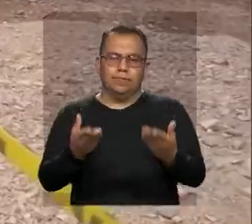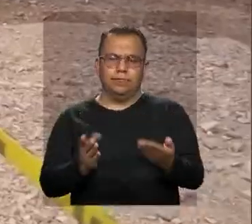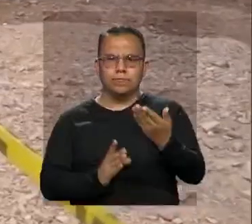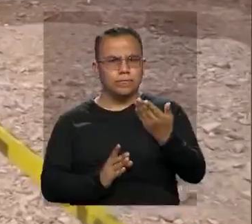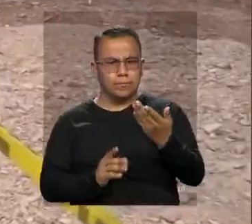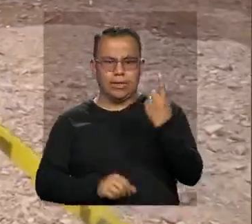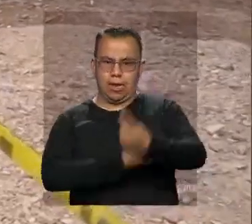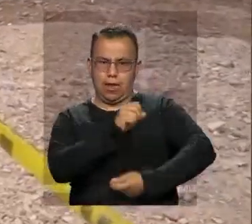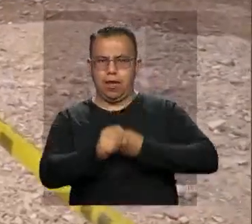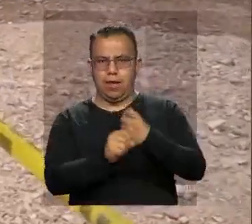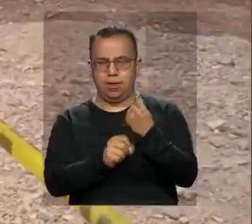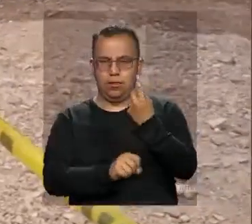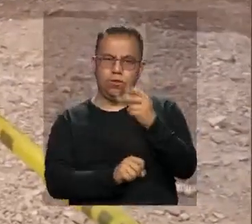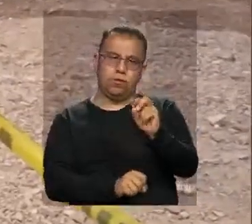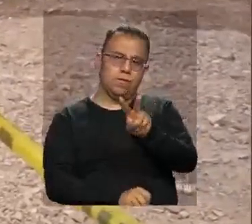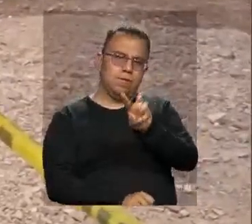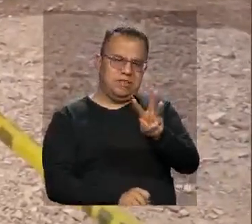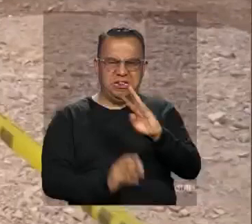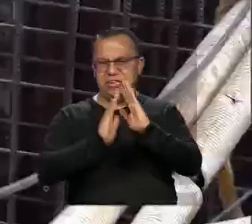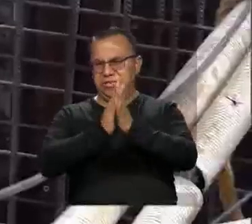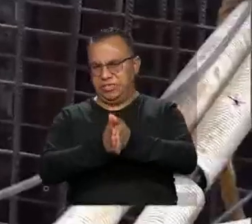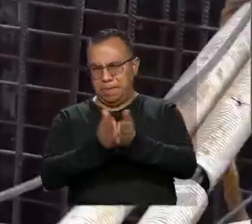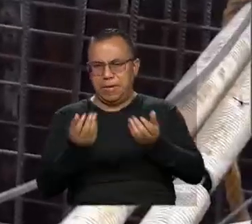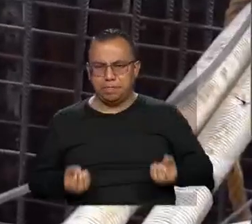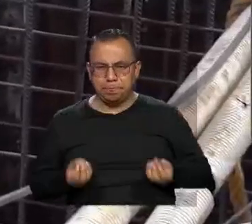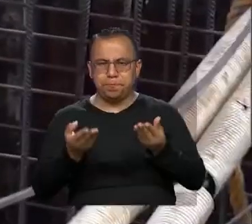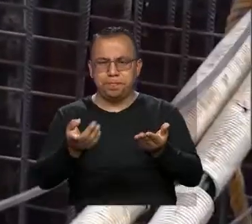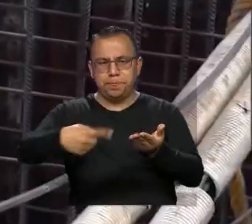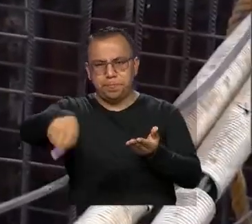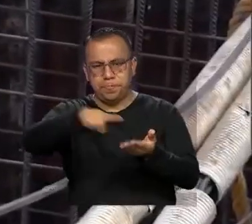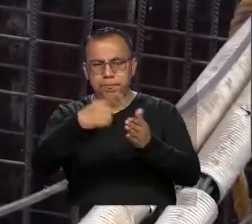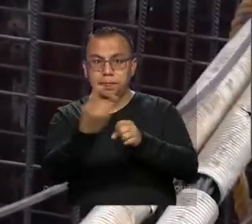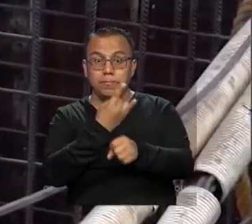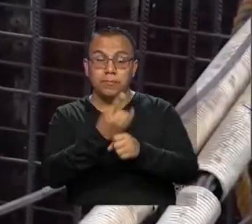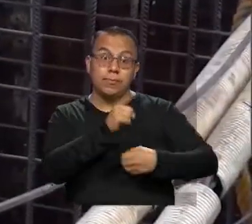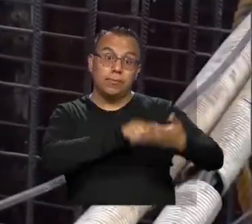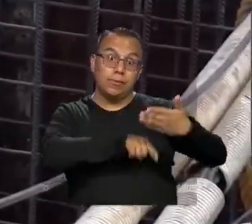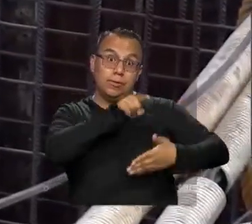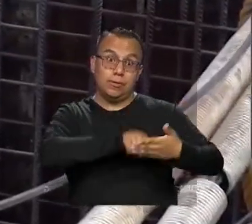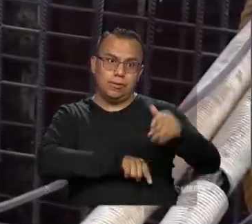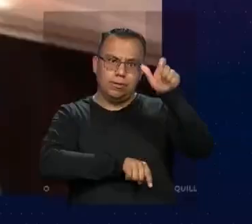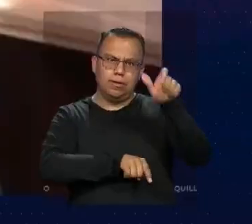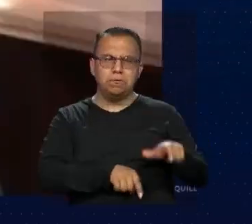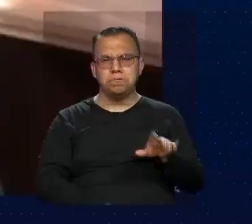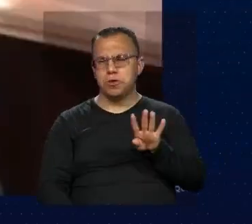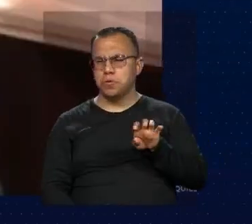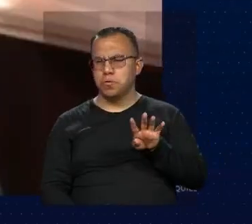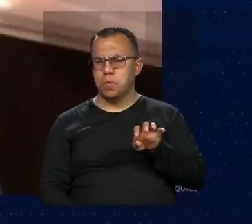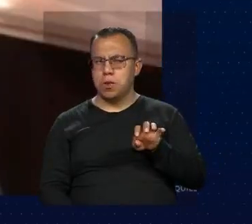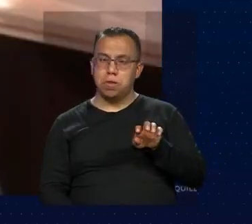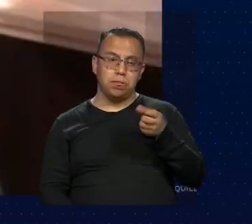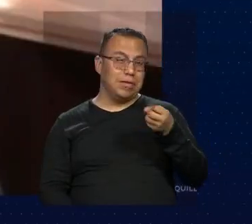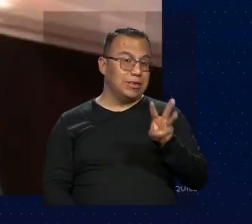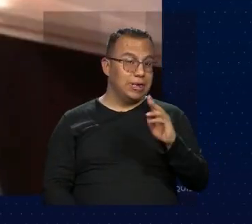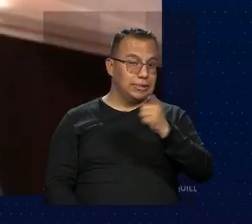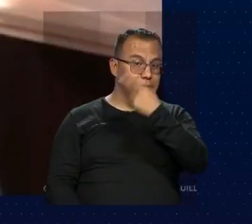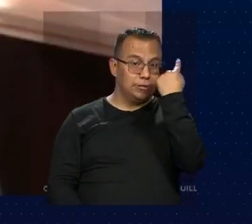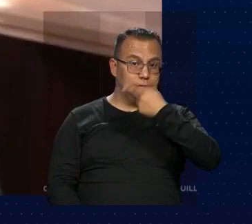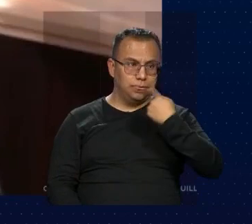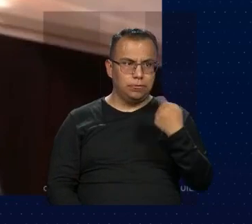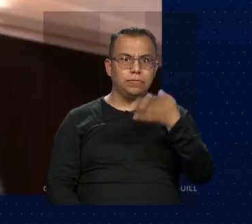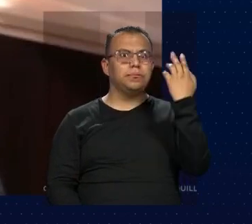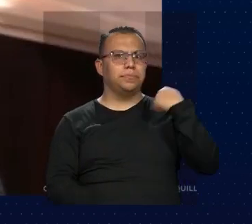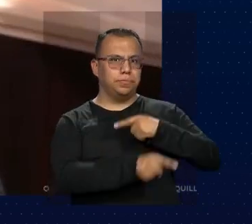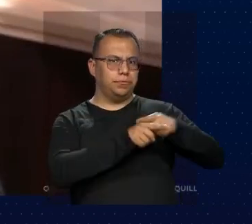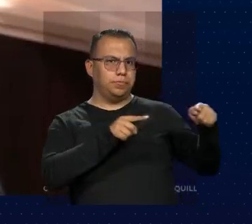finalizar este año 2023. Para eso pues ya el contratista, como lo dijimos, entre el 9 y el 13 de septiembre de la semana